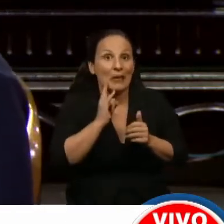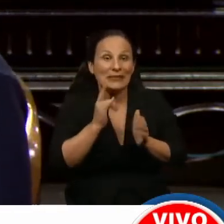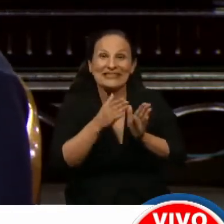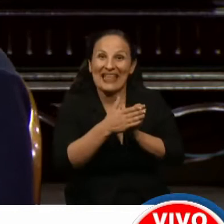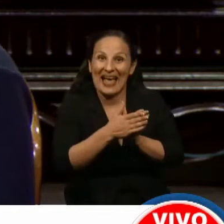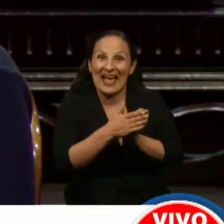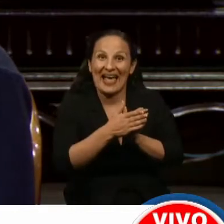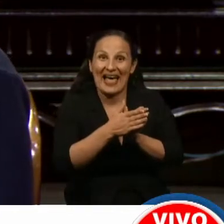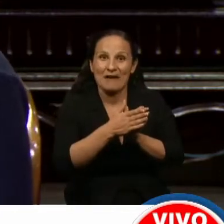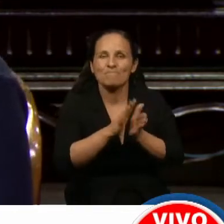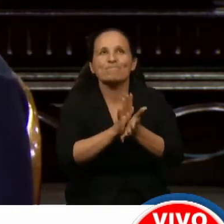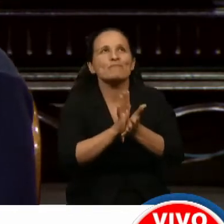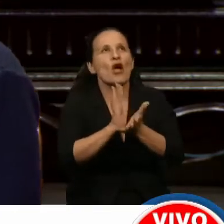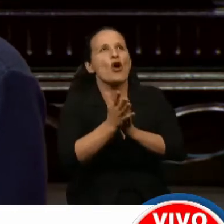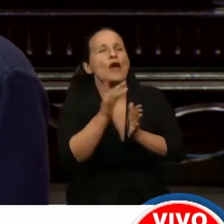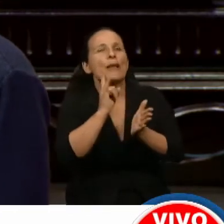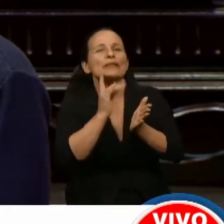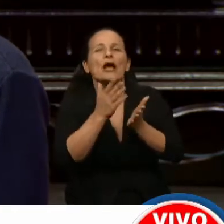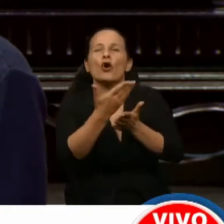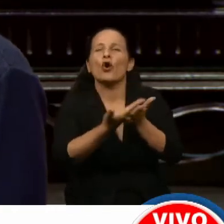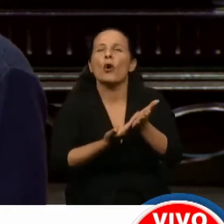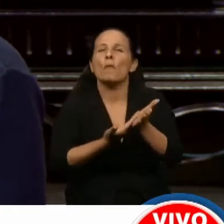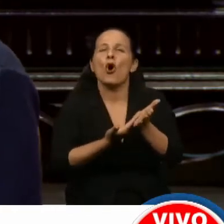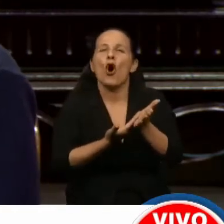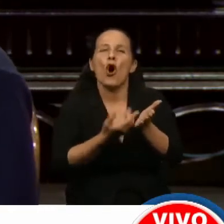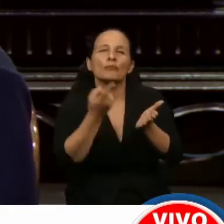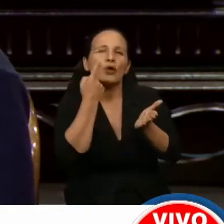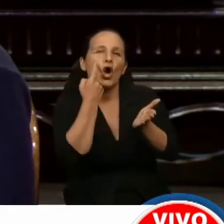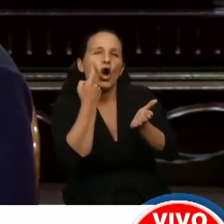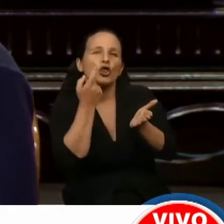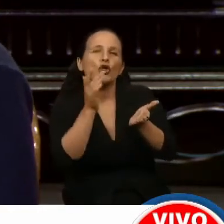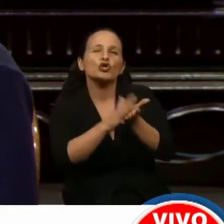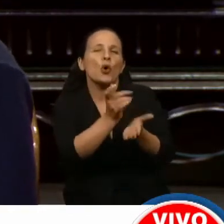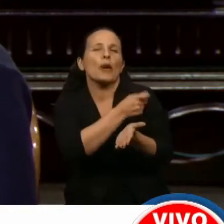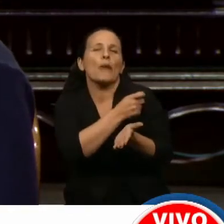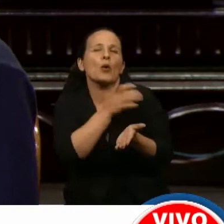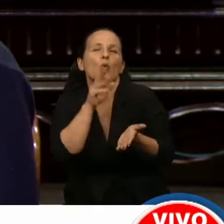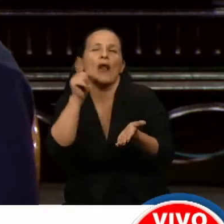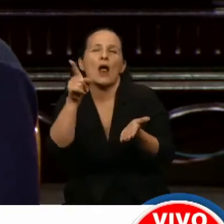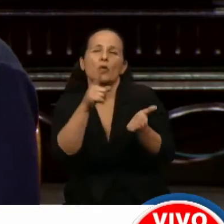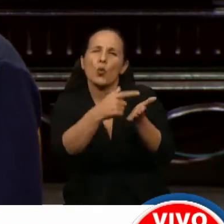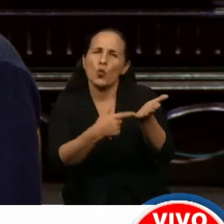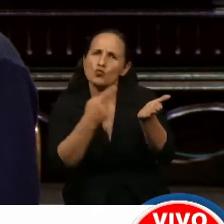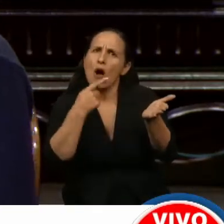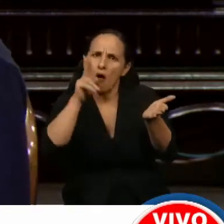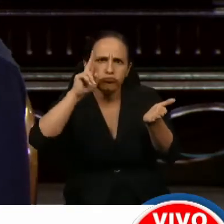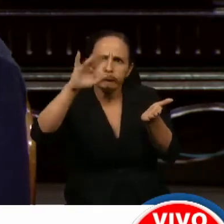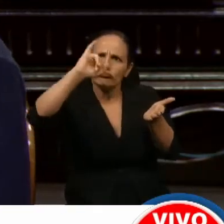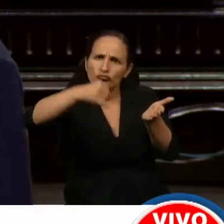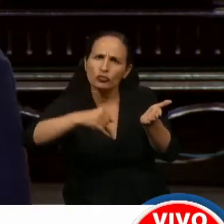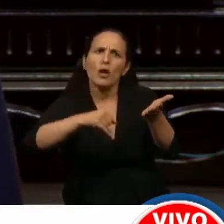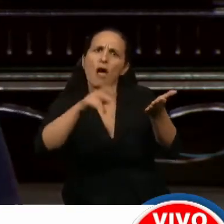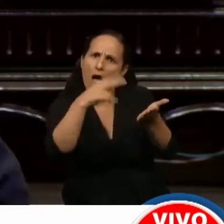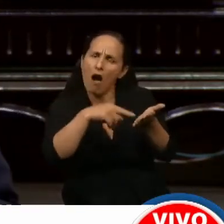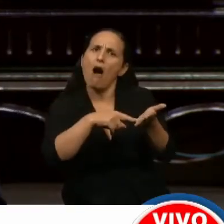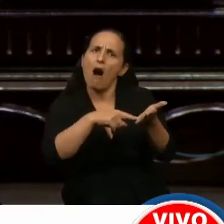revista como una suerte de buen control bromatológico de la vacuna rusa que habilita, que hace que muchos aquí crean que